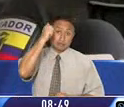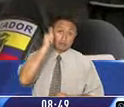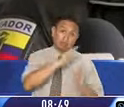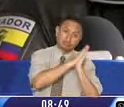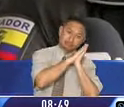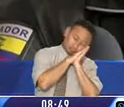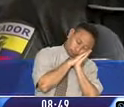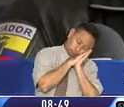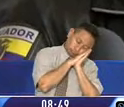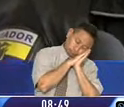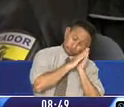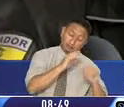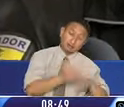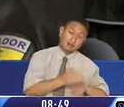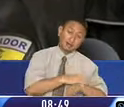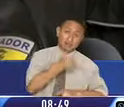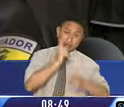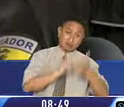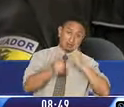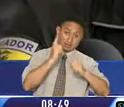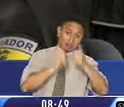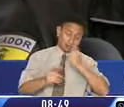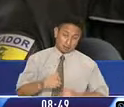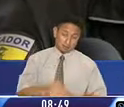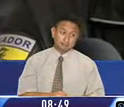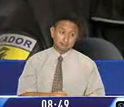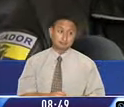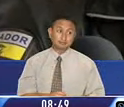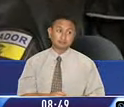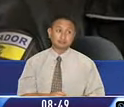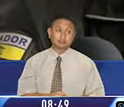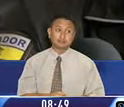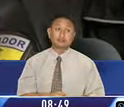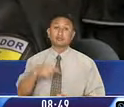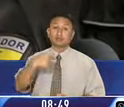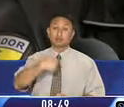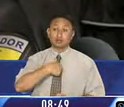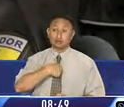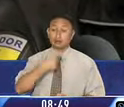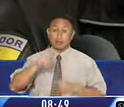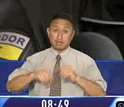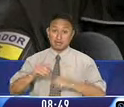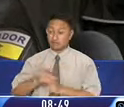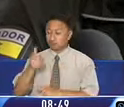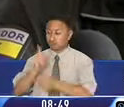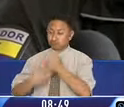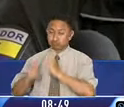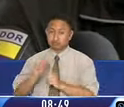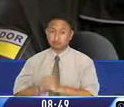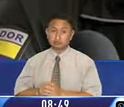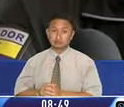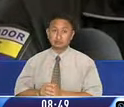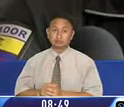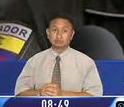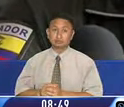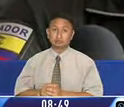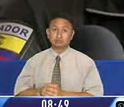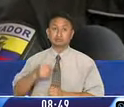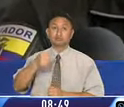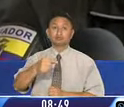que había estado ingiriendo bebidas alcohólicas, mientras que ella estaba tomando con un amigo al que se le conoce como alias